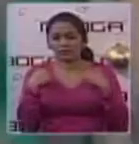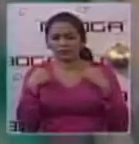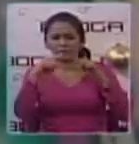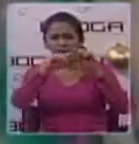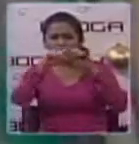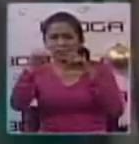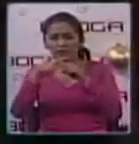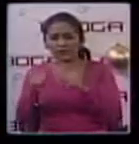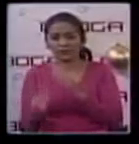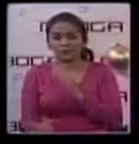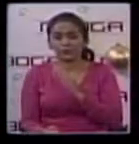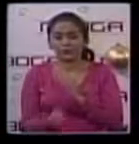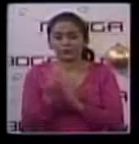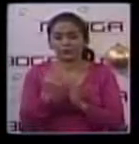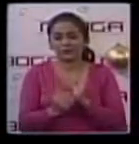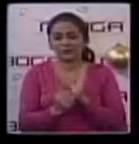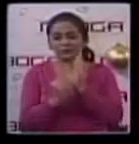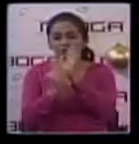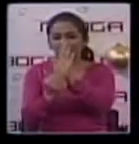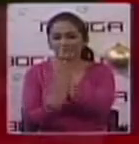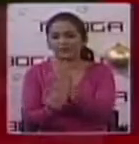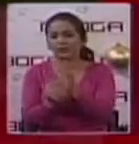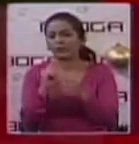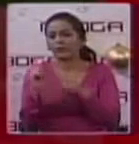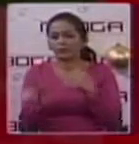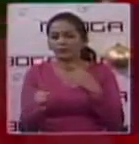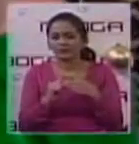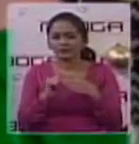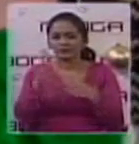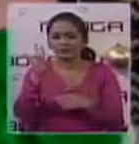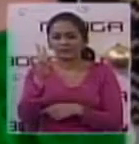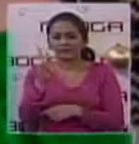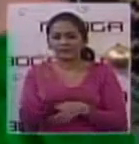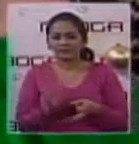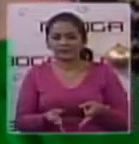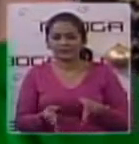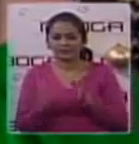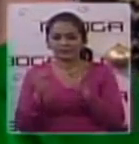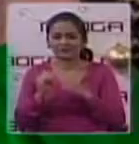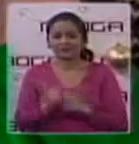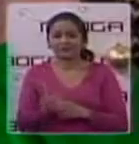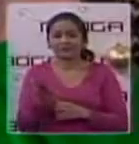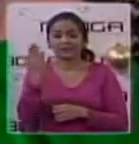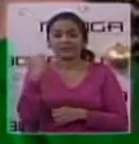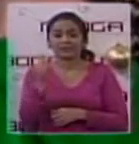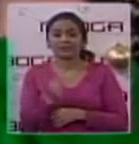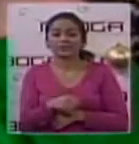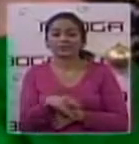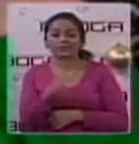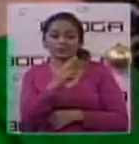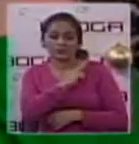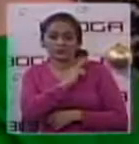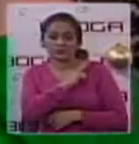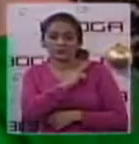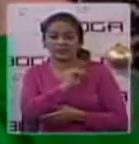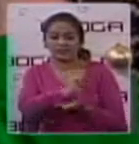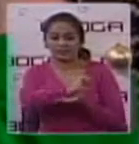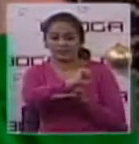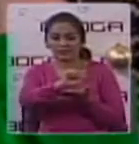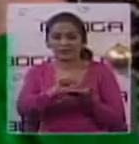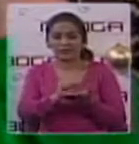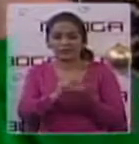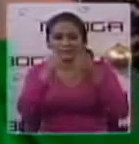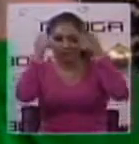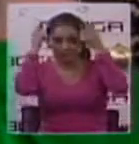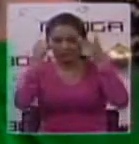en este gran evento realizarse el 7 de febrero en la universidad del azuay en cuenca tenía la oportunidad de